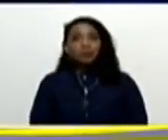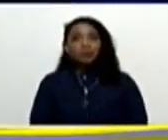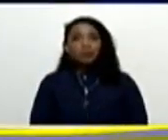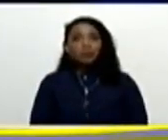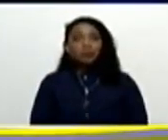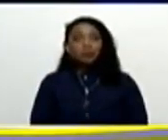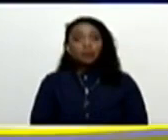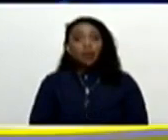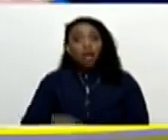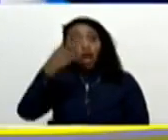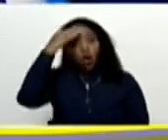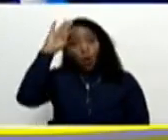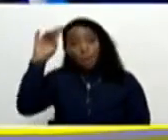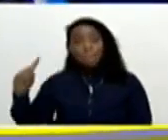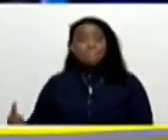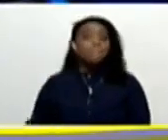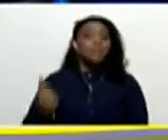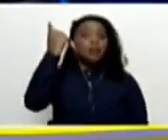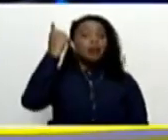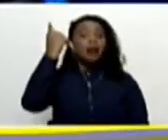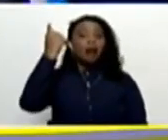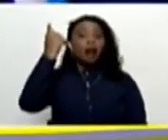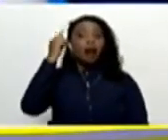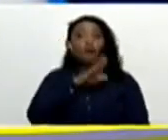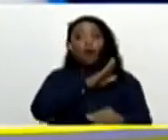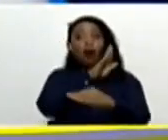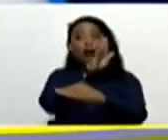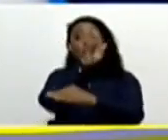Fue Cuba la primera que divulgó